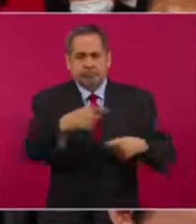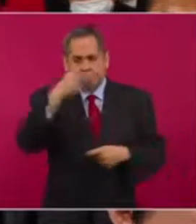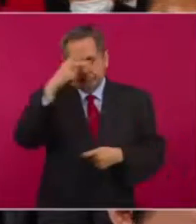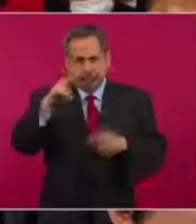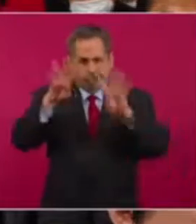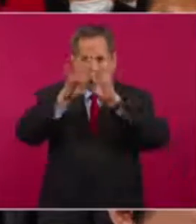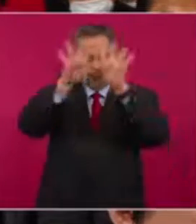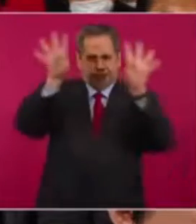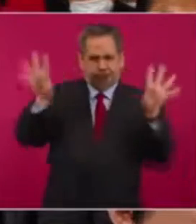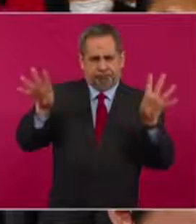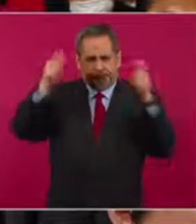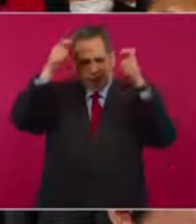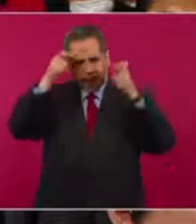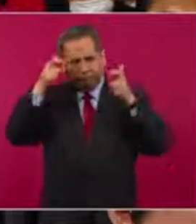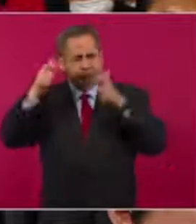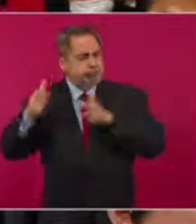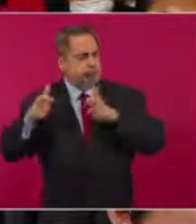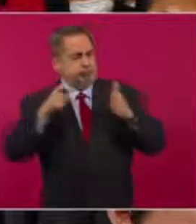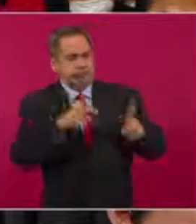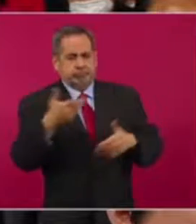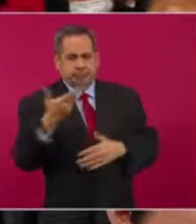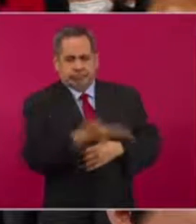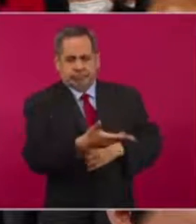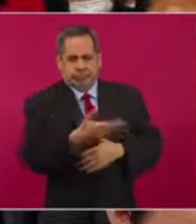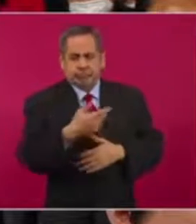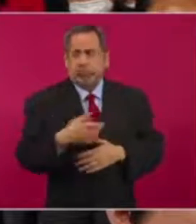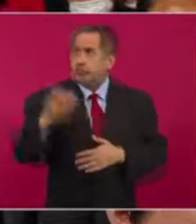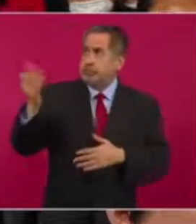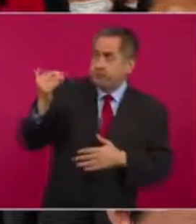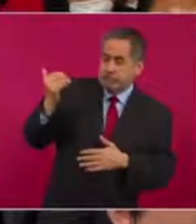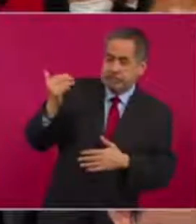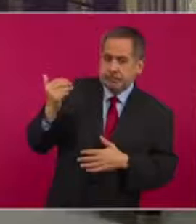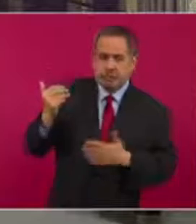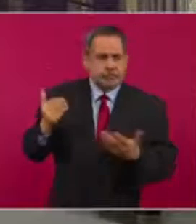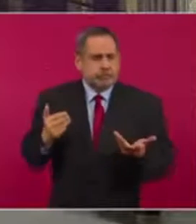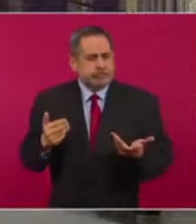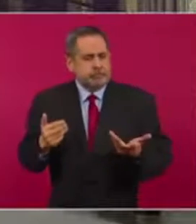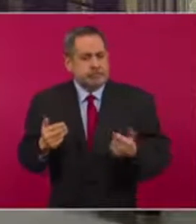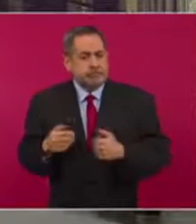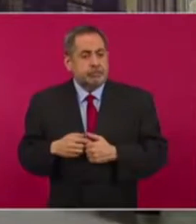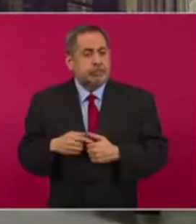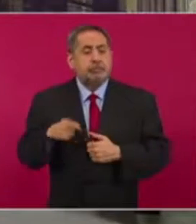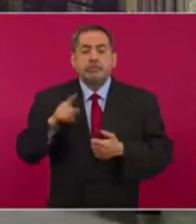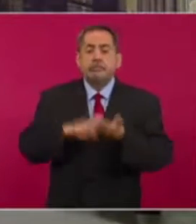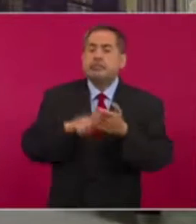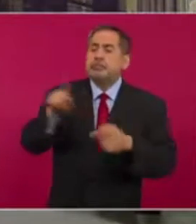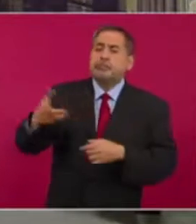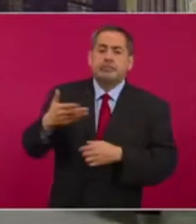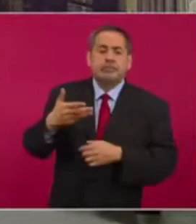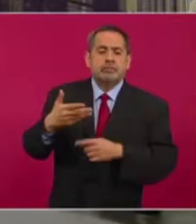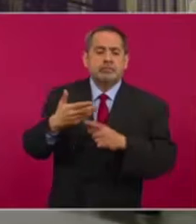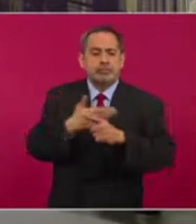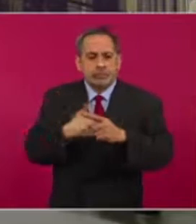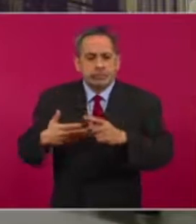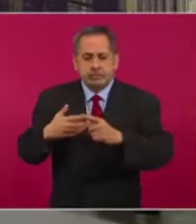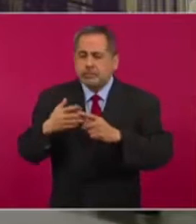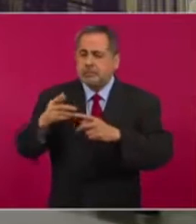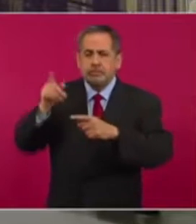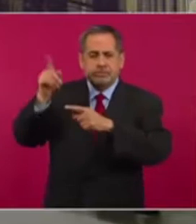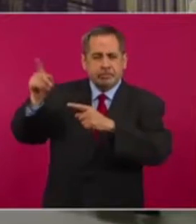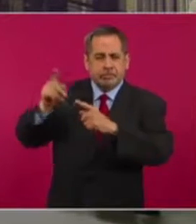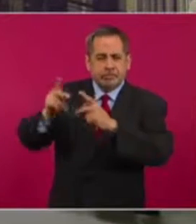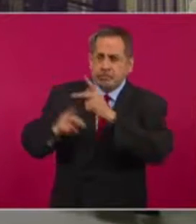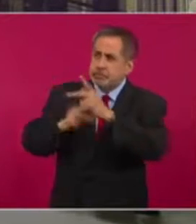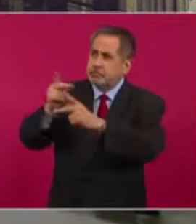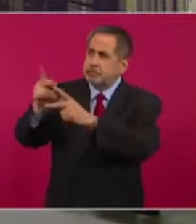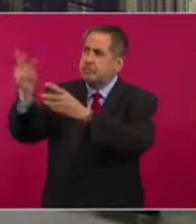la corona de Moctezuma. Ellos consideran que el haber pedido, por ejemplo, en este caso el Ejecutivo Federal, en préstamo el